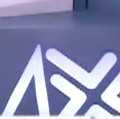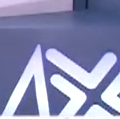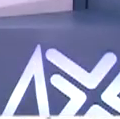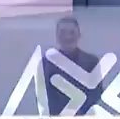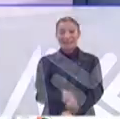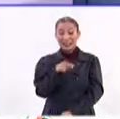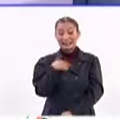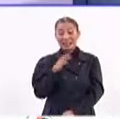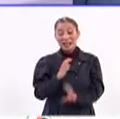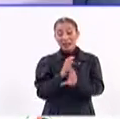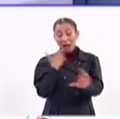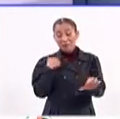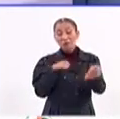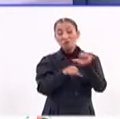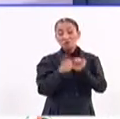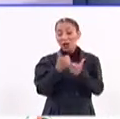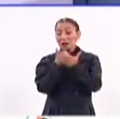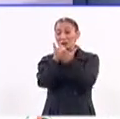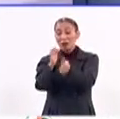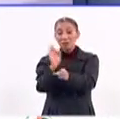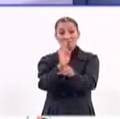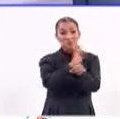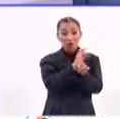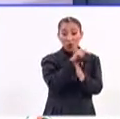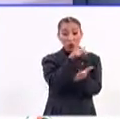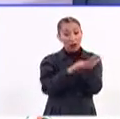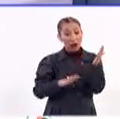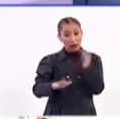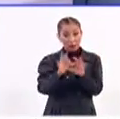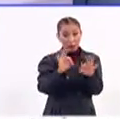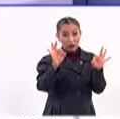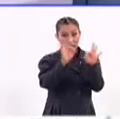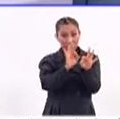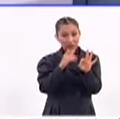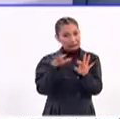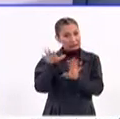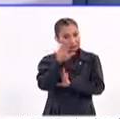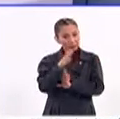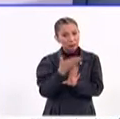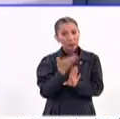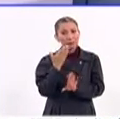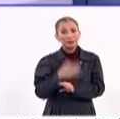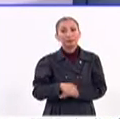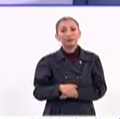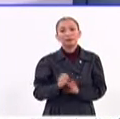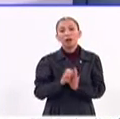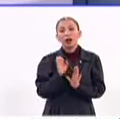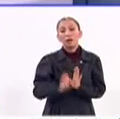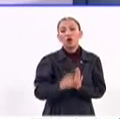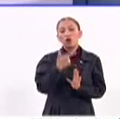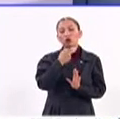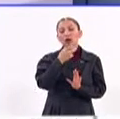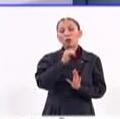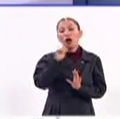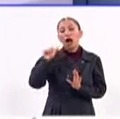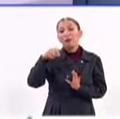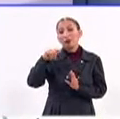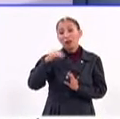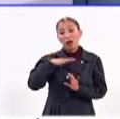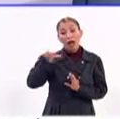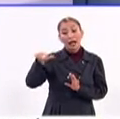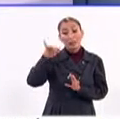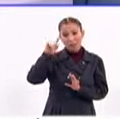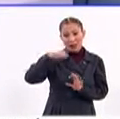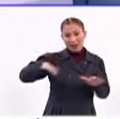Pues esta movilidad con seguridad en una zona muy importante, un polo muy importante como lo es la Gustavo Madero, donde se encuentra no